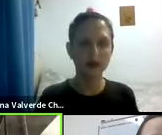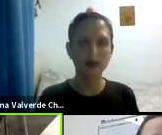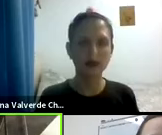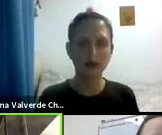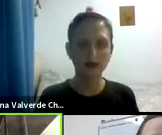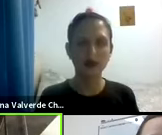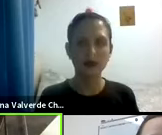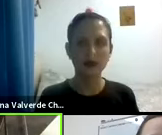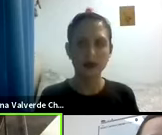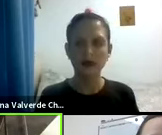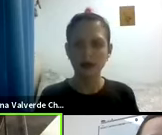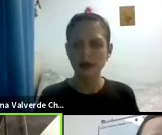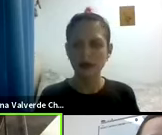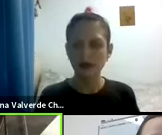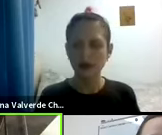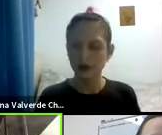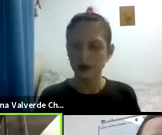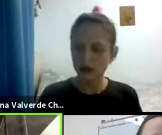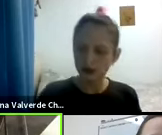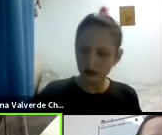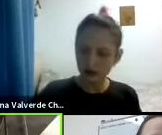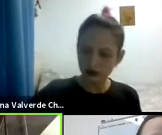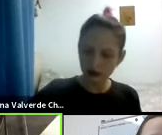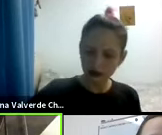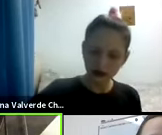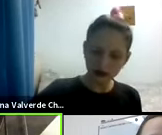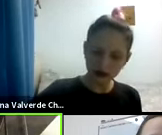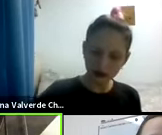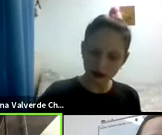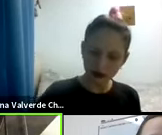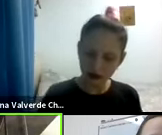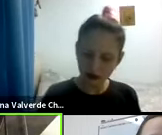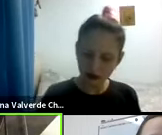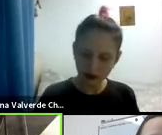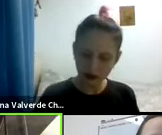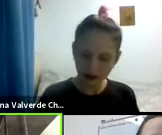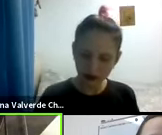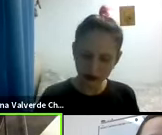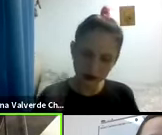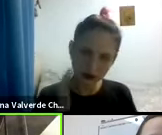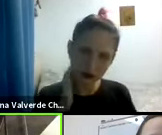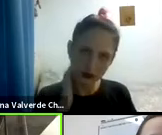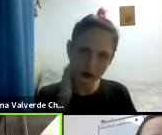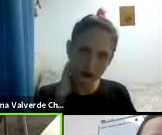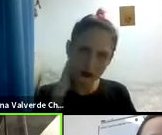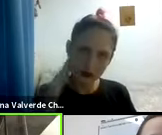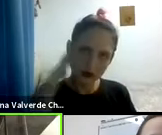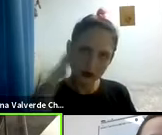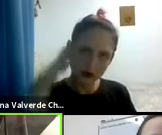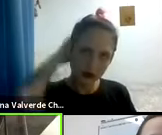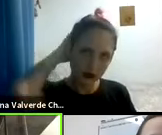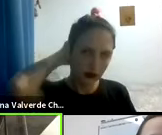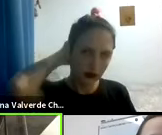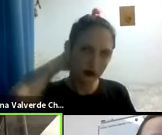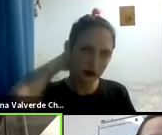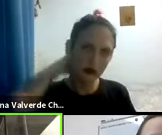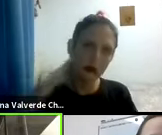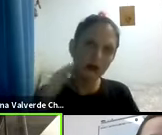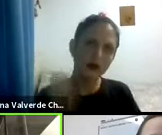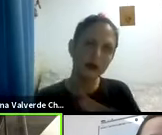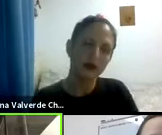verdad no solo a la mujer sino que protegen al niño y a la niña por lo menos verdad hay un tema de